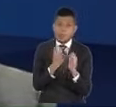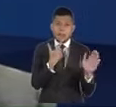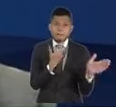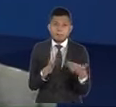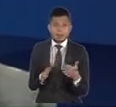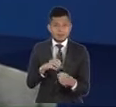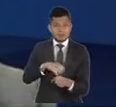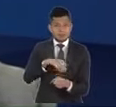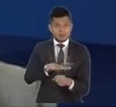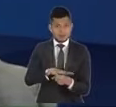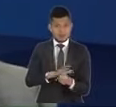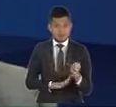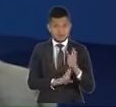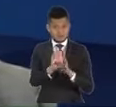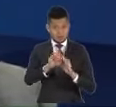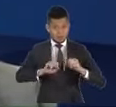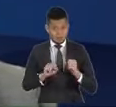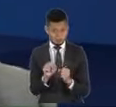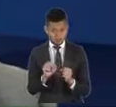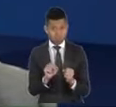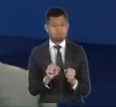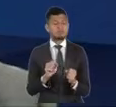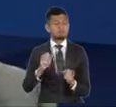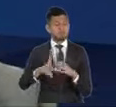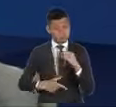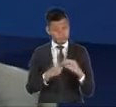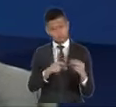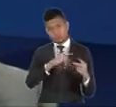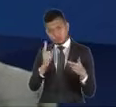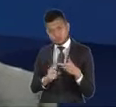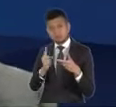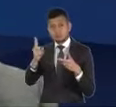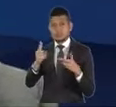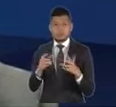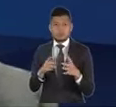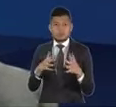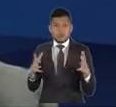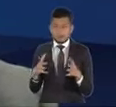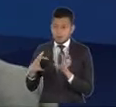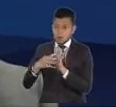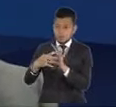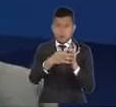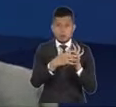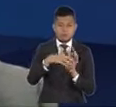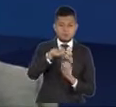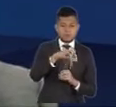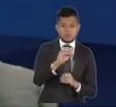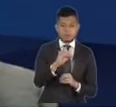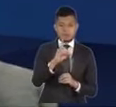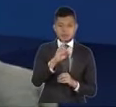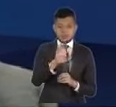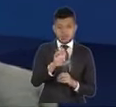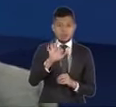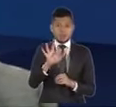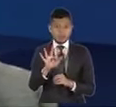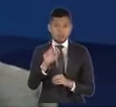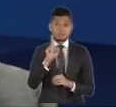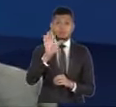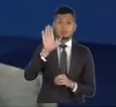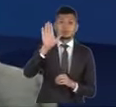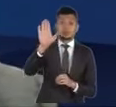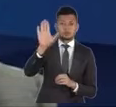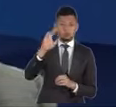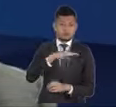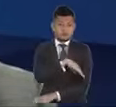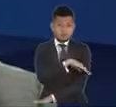de Desarrollo de Bogotá, así como otras grandes apuestas como el PEDET Sumapaz y la Agenda Ambiental, los cuales